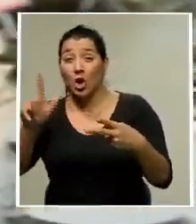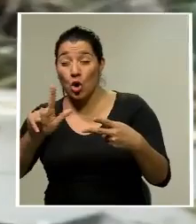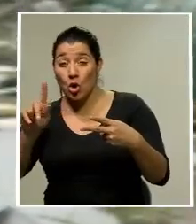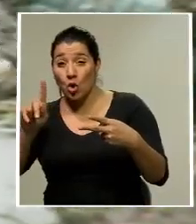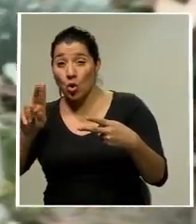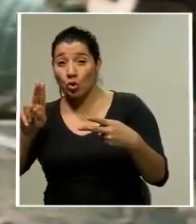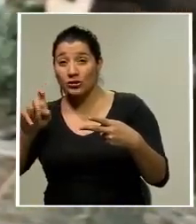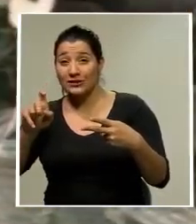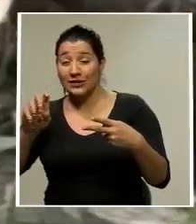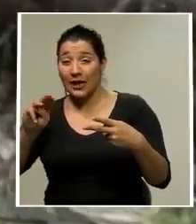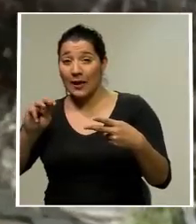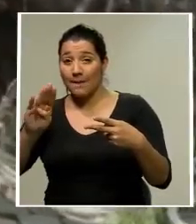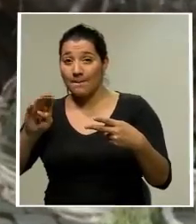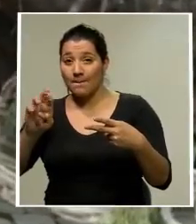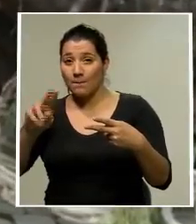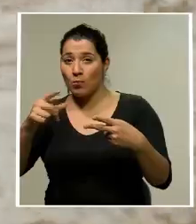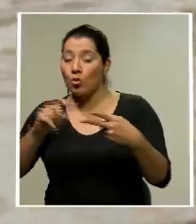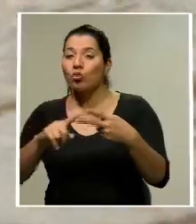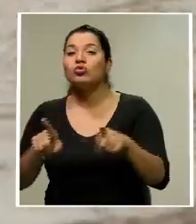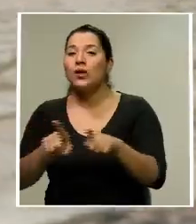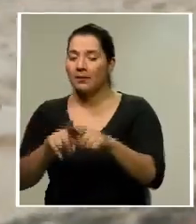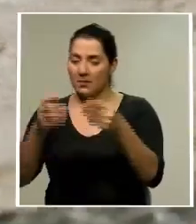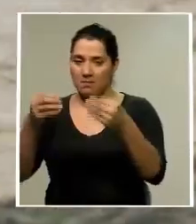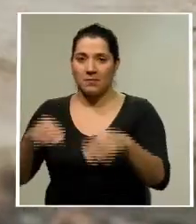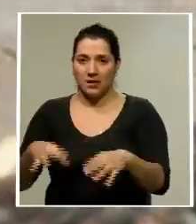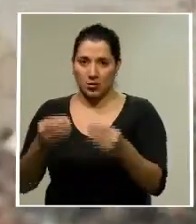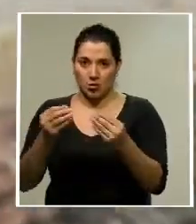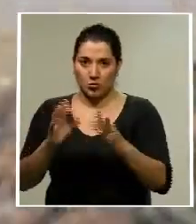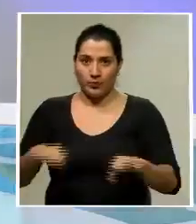también se registraron daños materiales importantes.